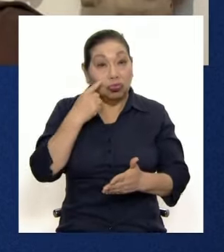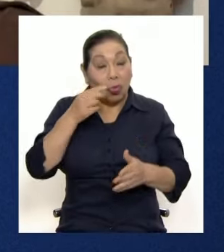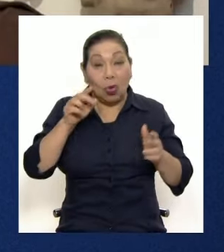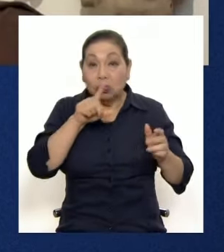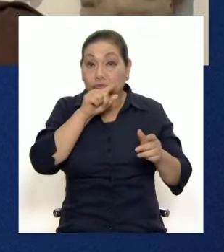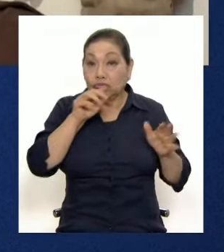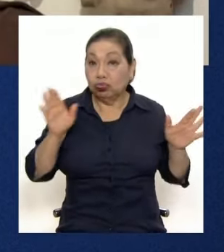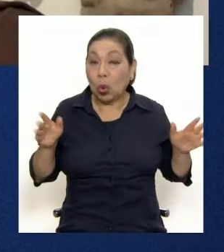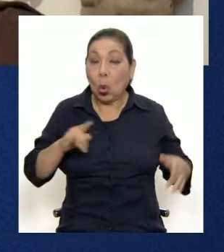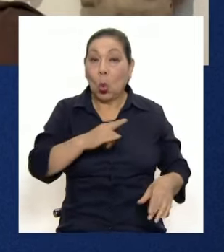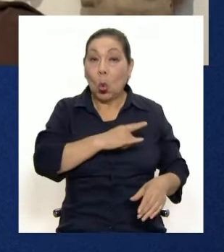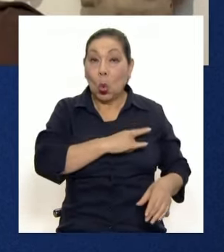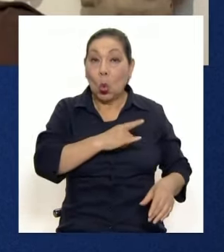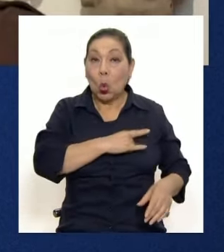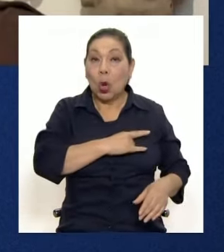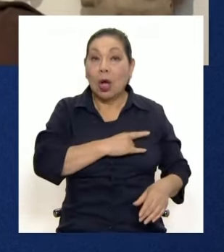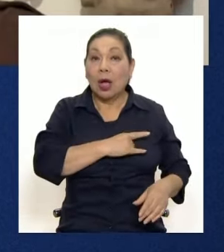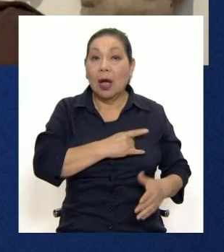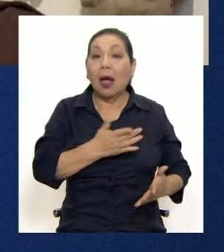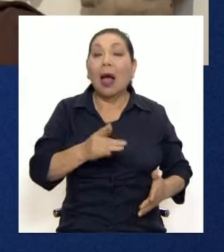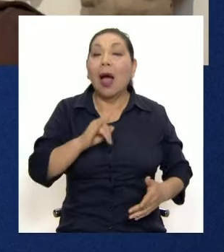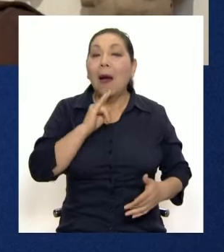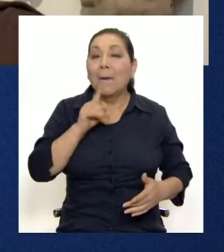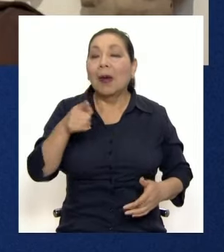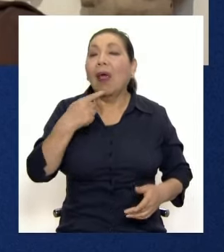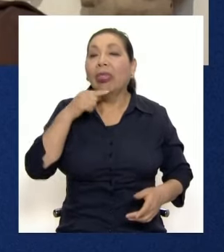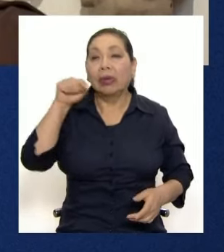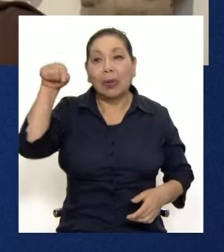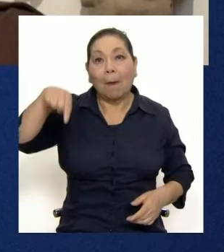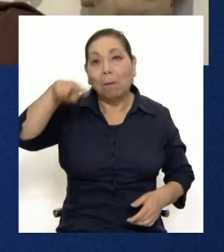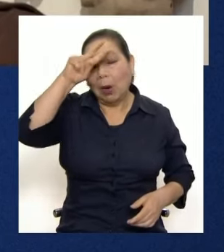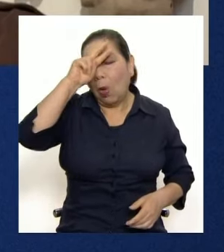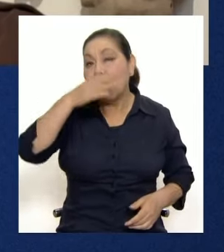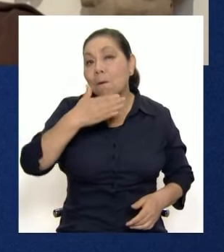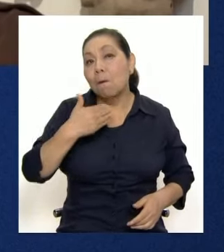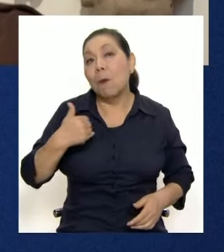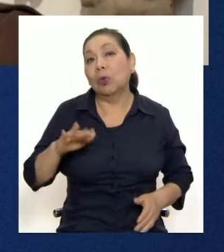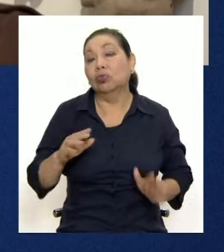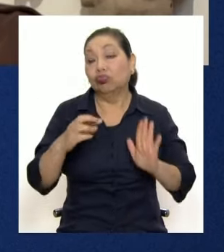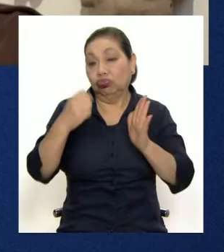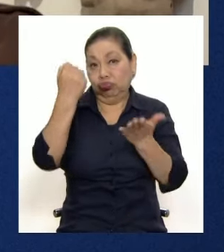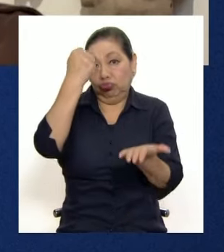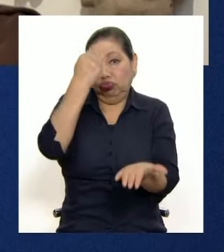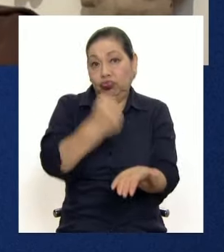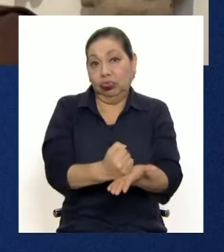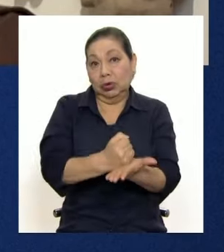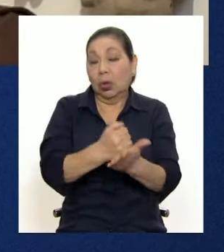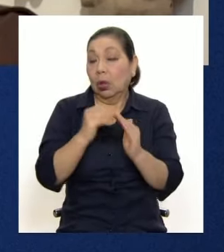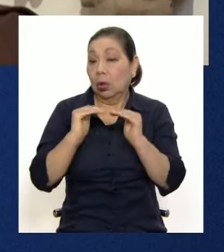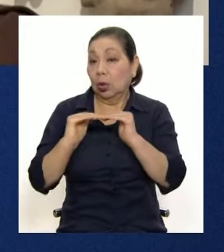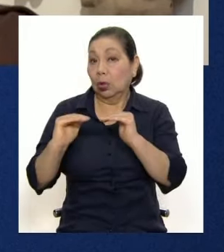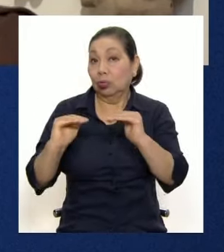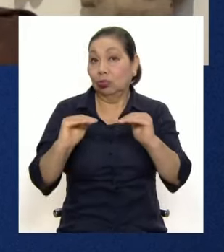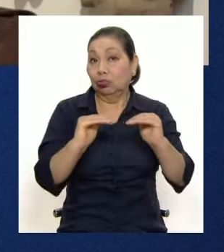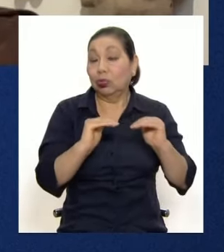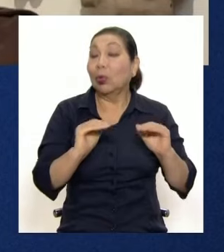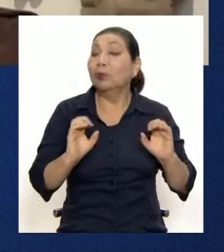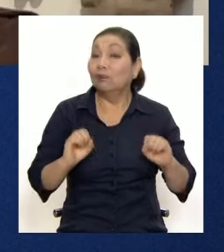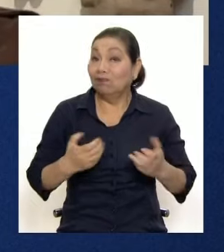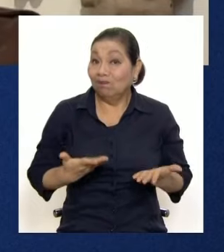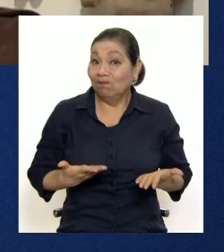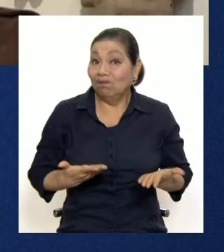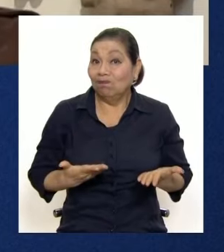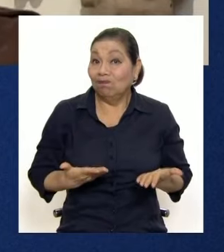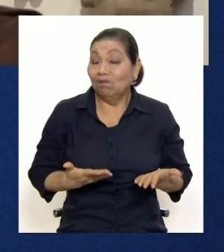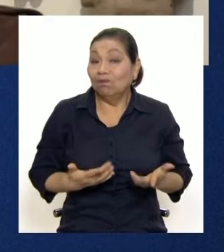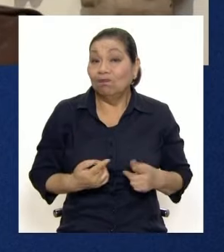aves que es la universidad de cornel en Estados Unidos lleva su registro en línea y a medida